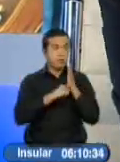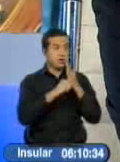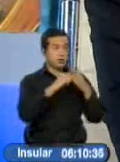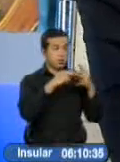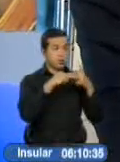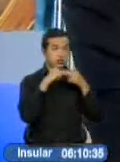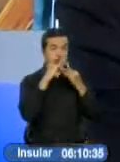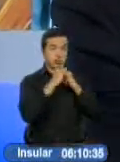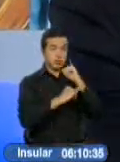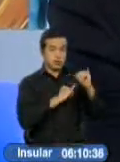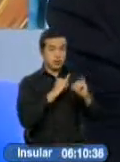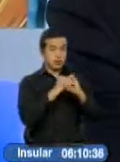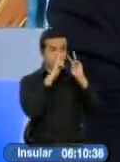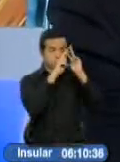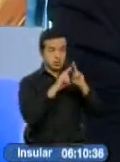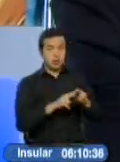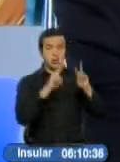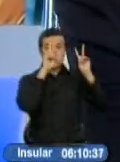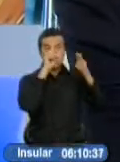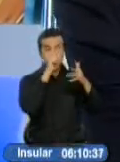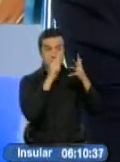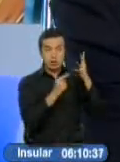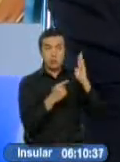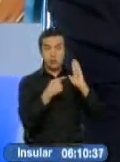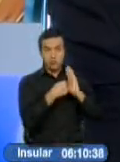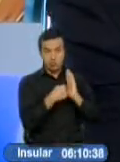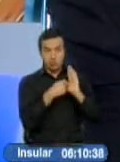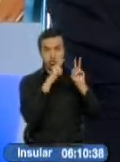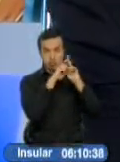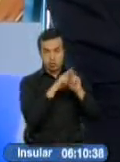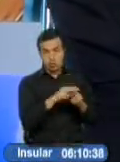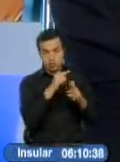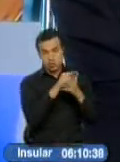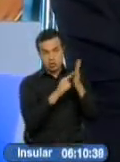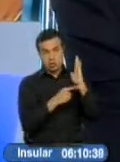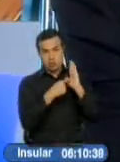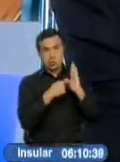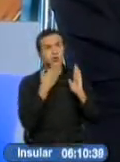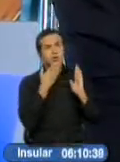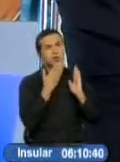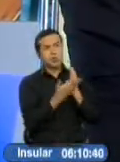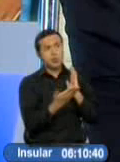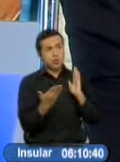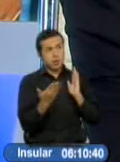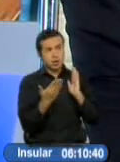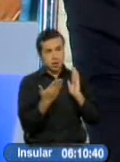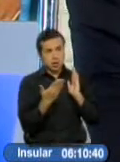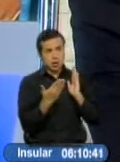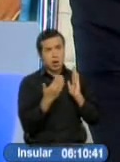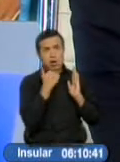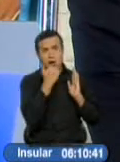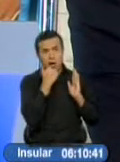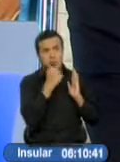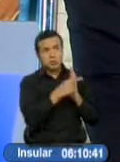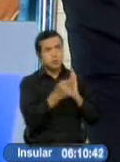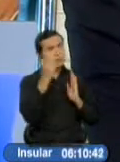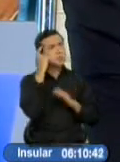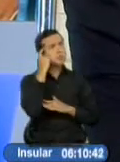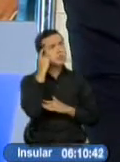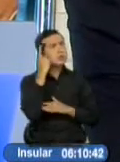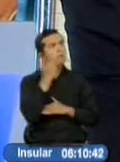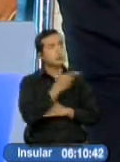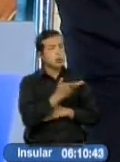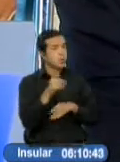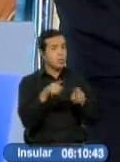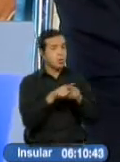de revisar temas arancelarios o pararancelarios. ¿En qué sentido esto les pudiese afectar, considerando que ustedes